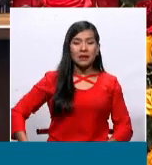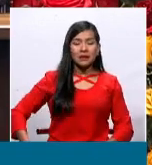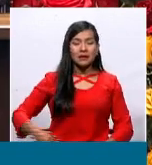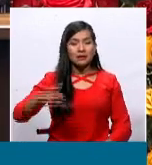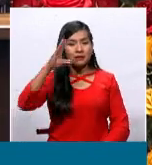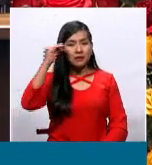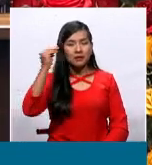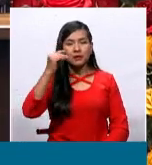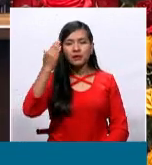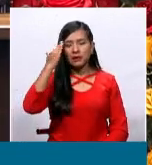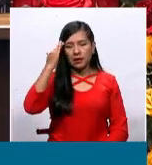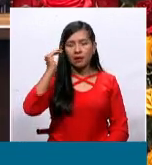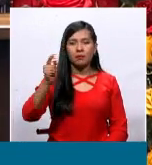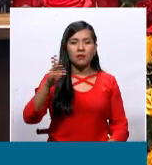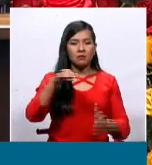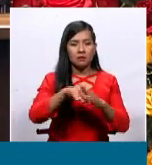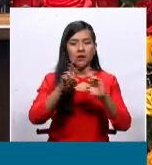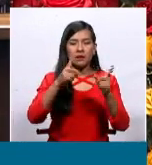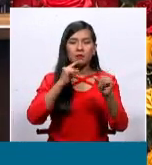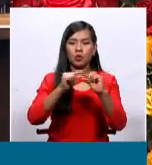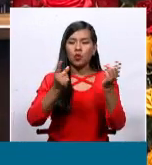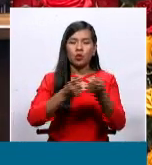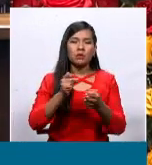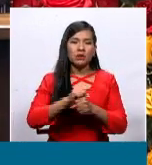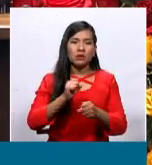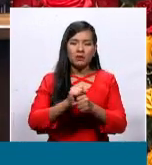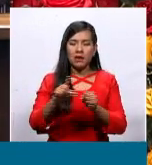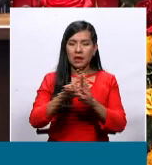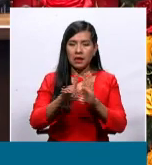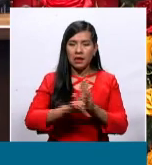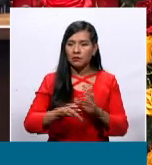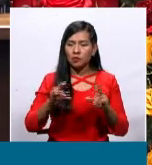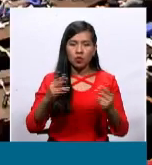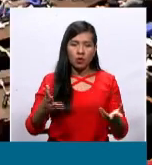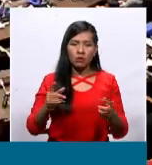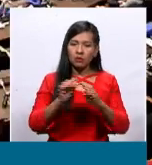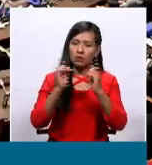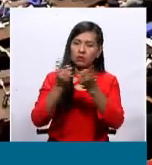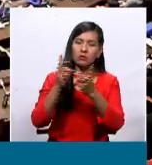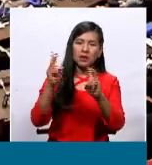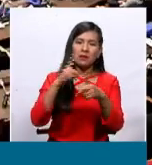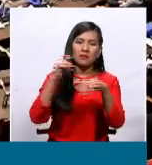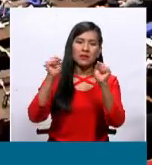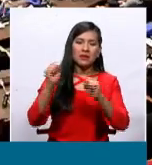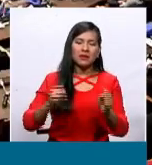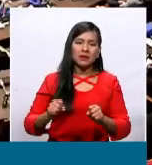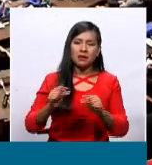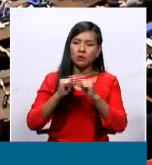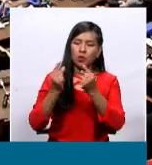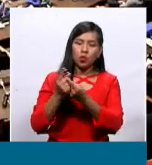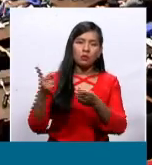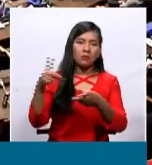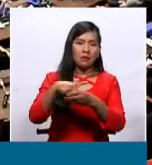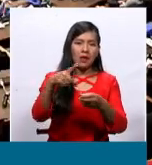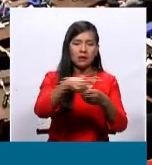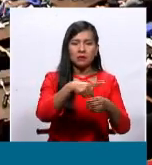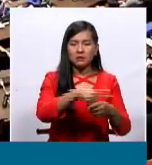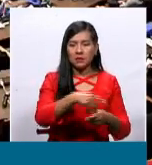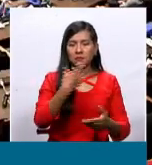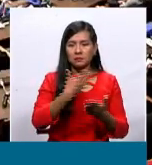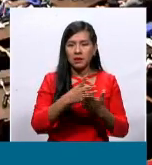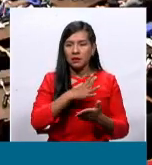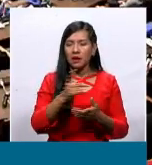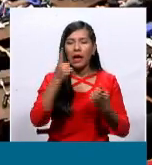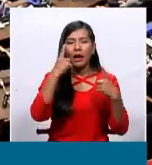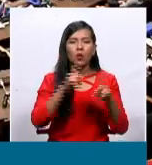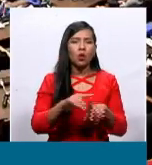esa oposición no está en el legislativo, es decir, no está dentro del sistema de partidos. No hay una opción clara, concreta,